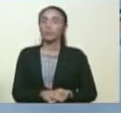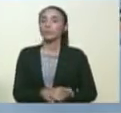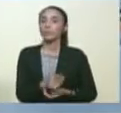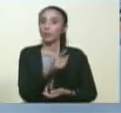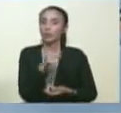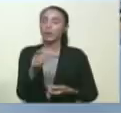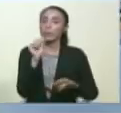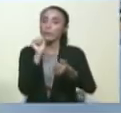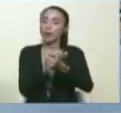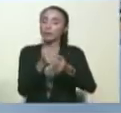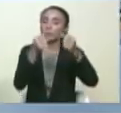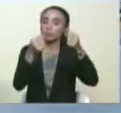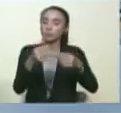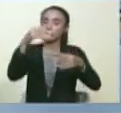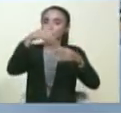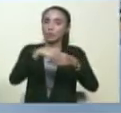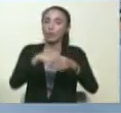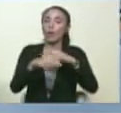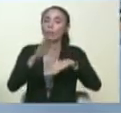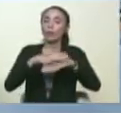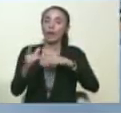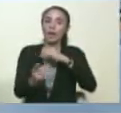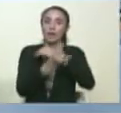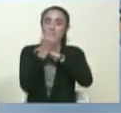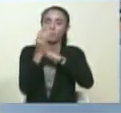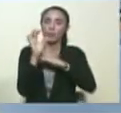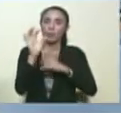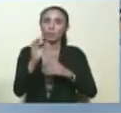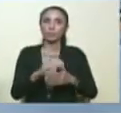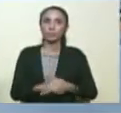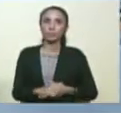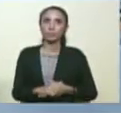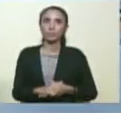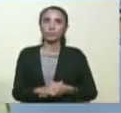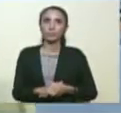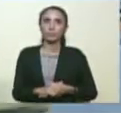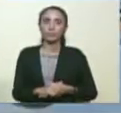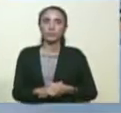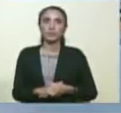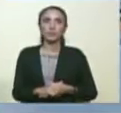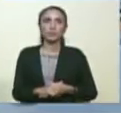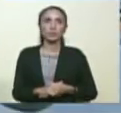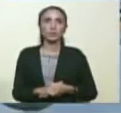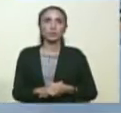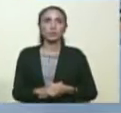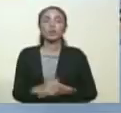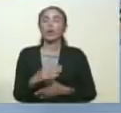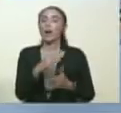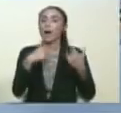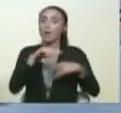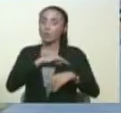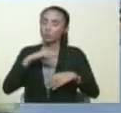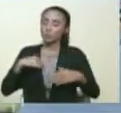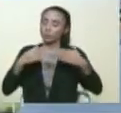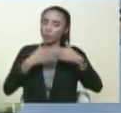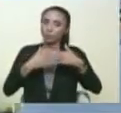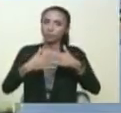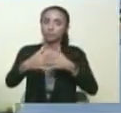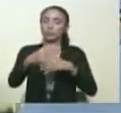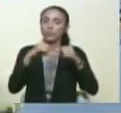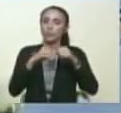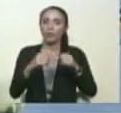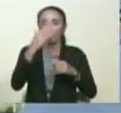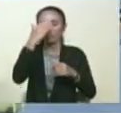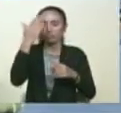con cárcel lo que le ha hecho al país, porque se lo ha hecho un país entero. Mientras eso sucede, avancemos, avancemos